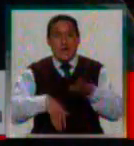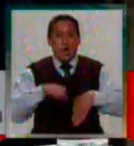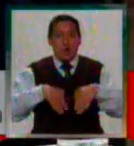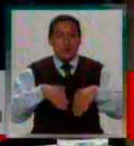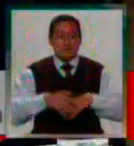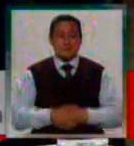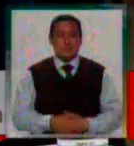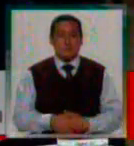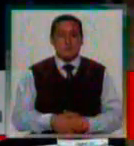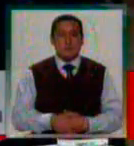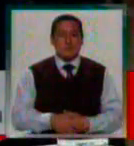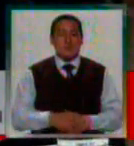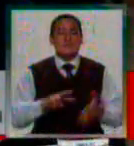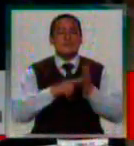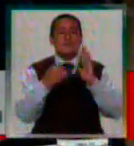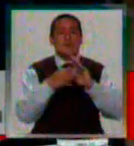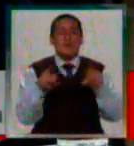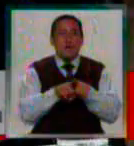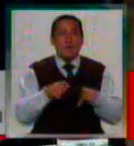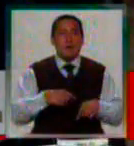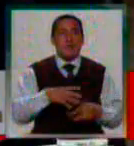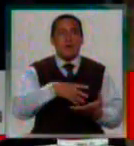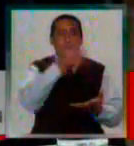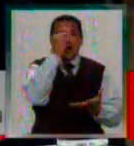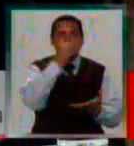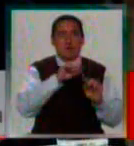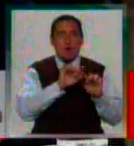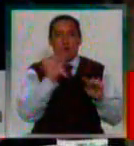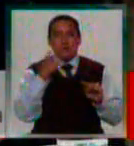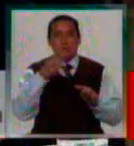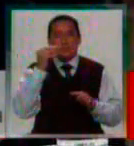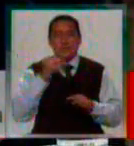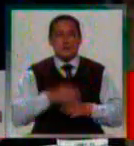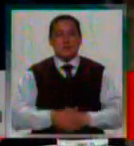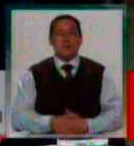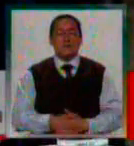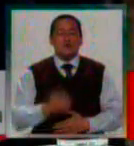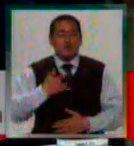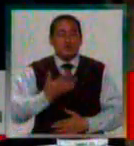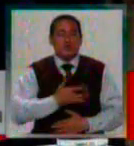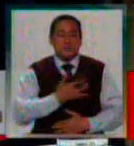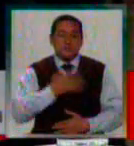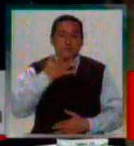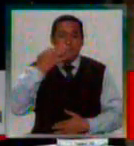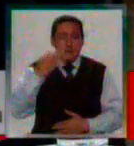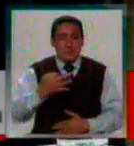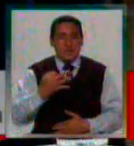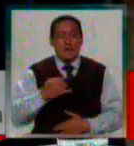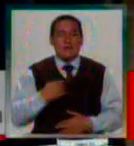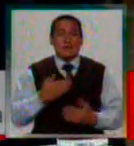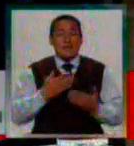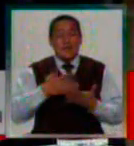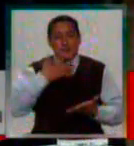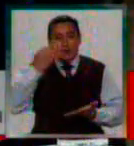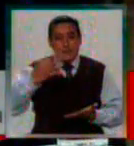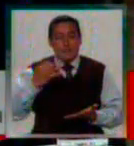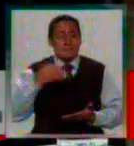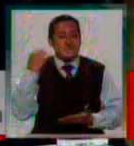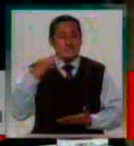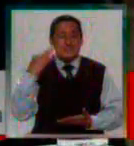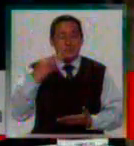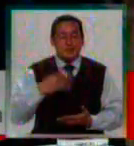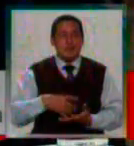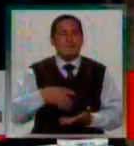que yo siento es que eh eh efectivamente los refranes son Siempre